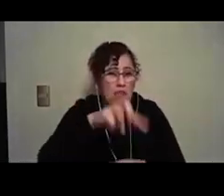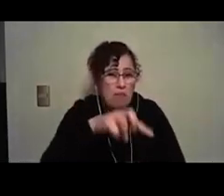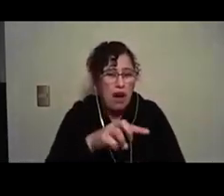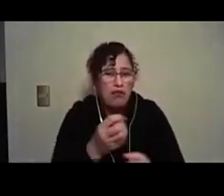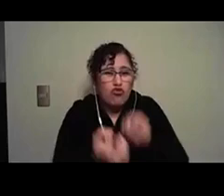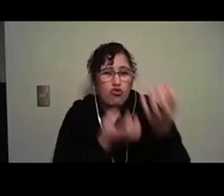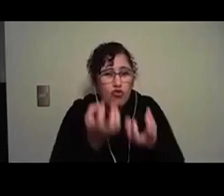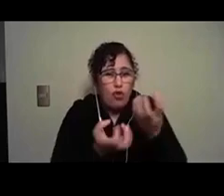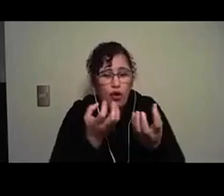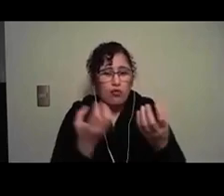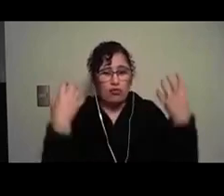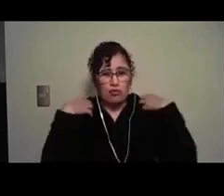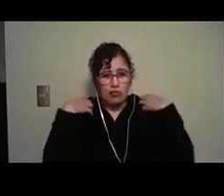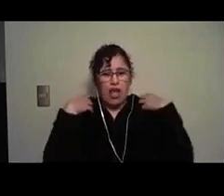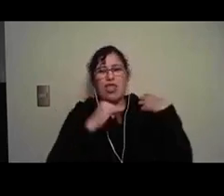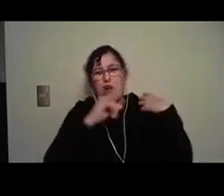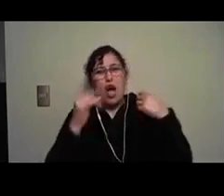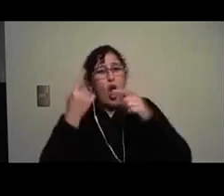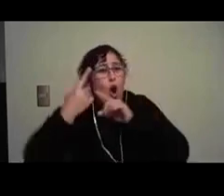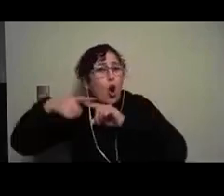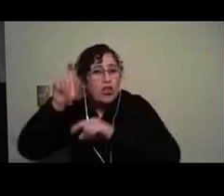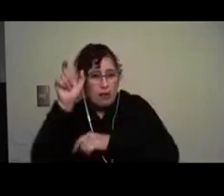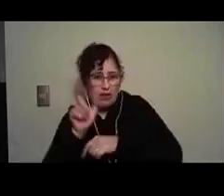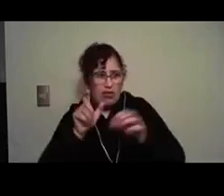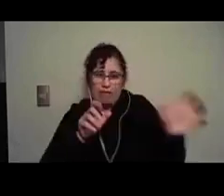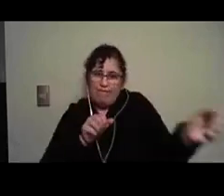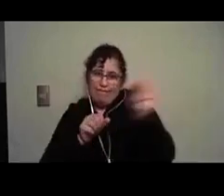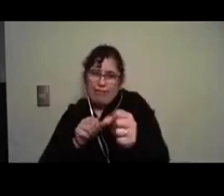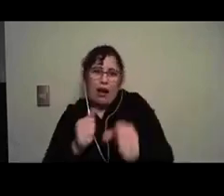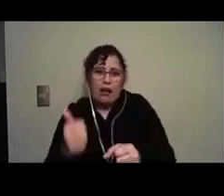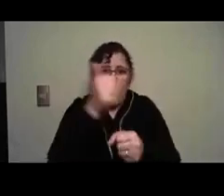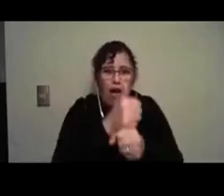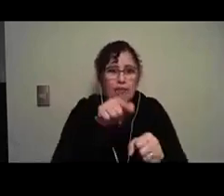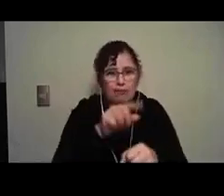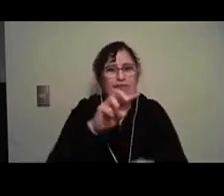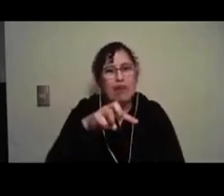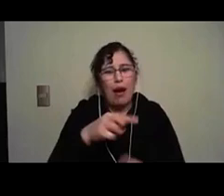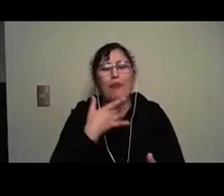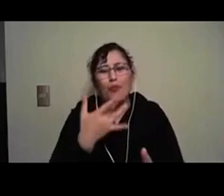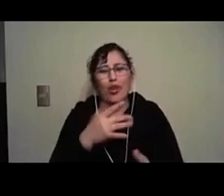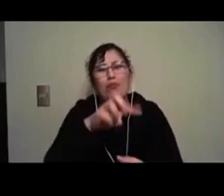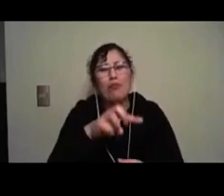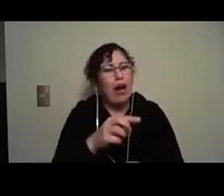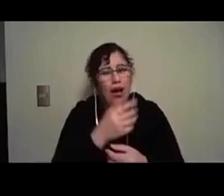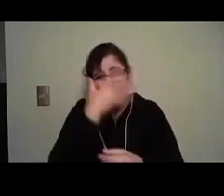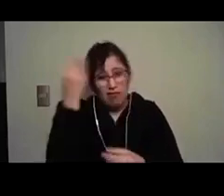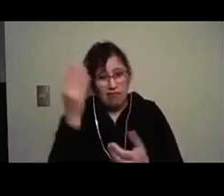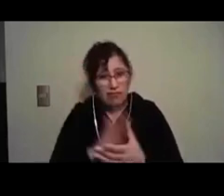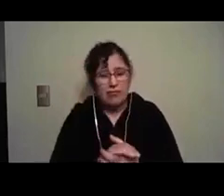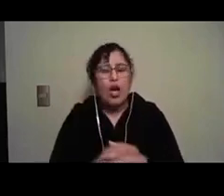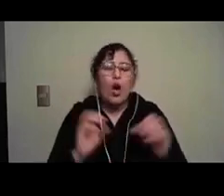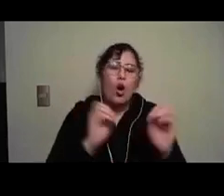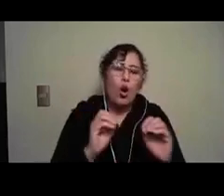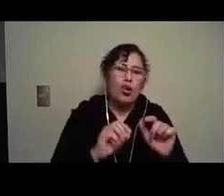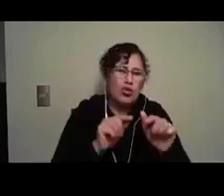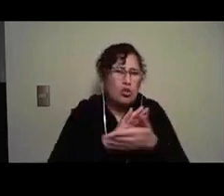tener que hacer otra persona que se levante primero, ¿ya? Para que cuando el adulto mayor se levante ya esté la casa calentita. Va a haber que pensar en